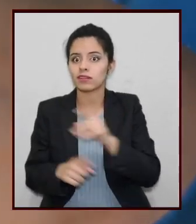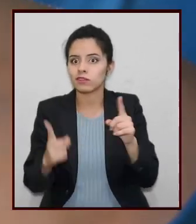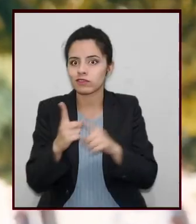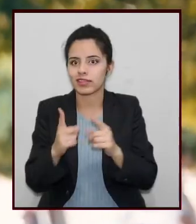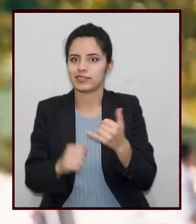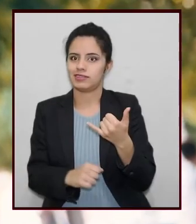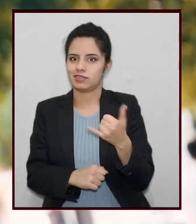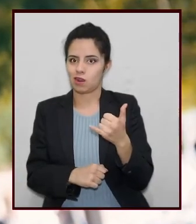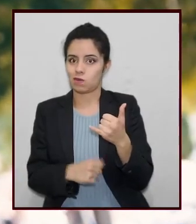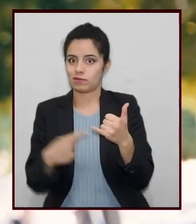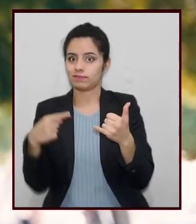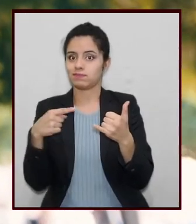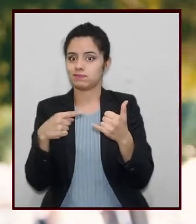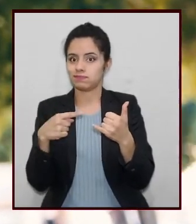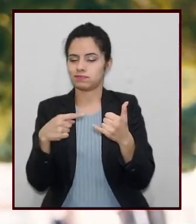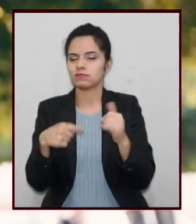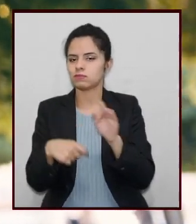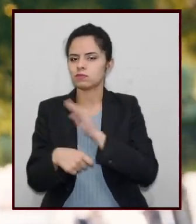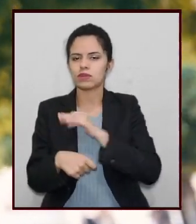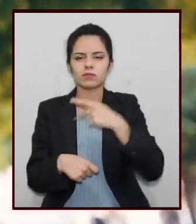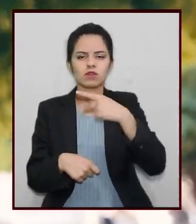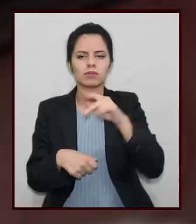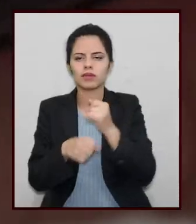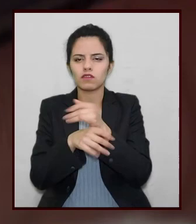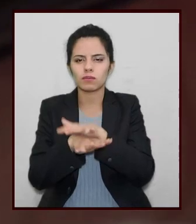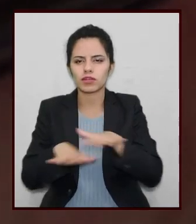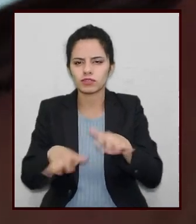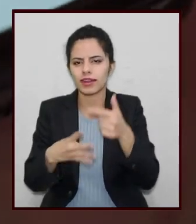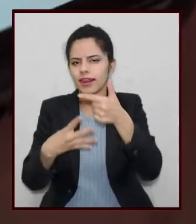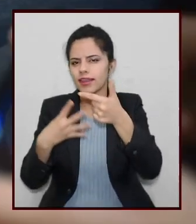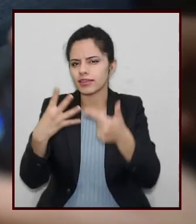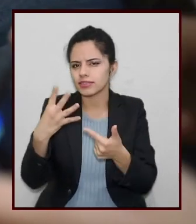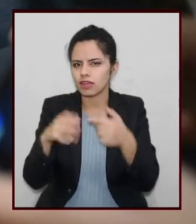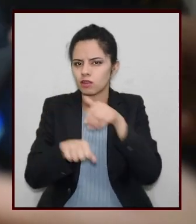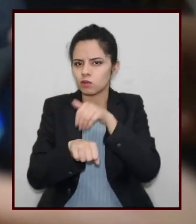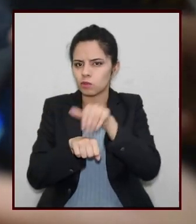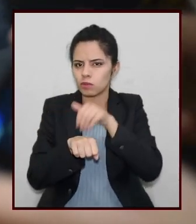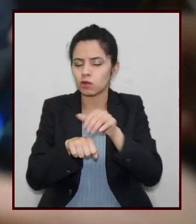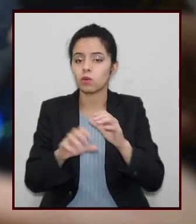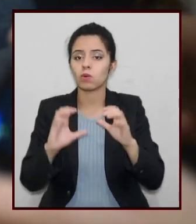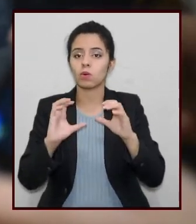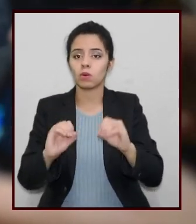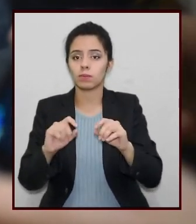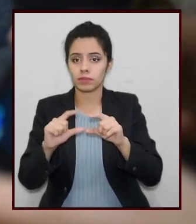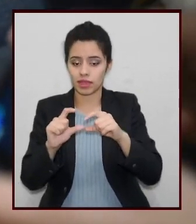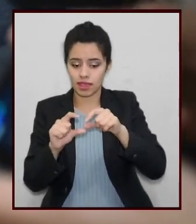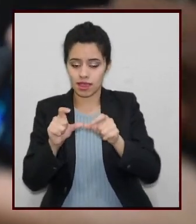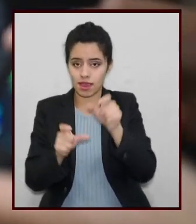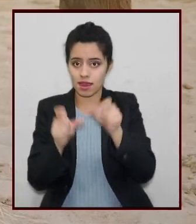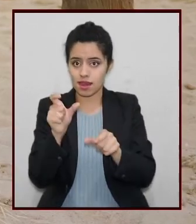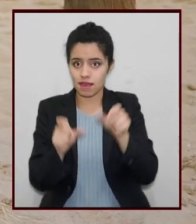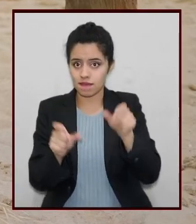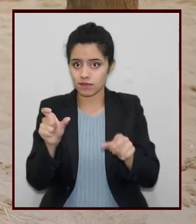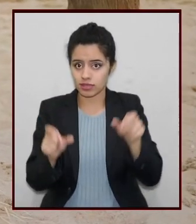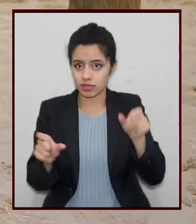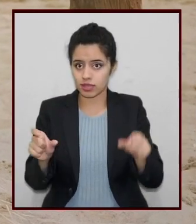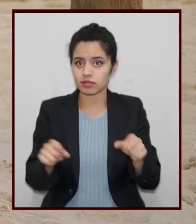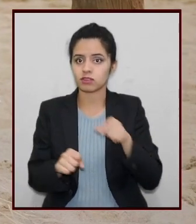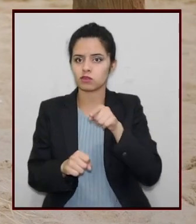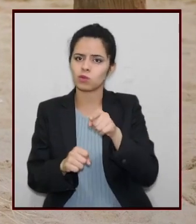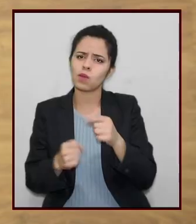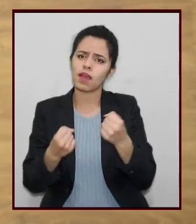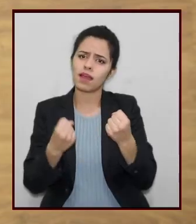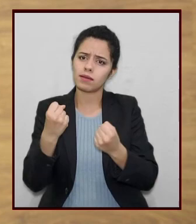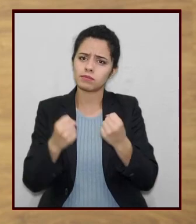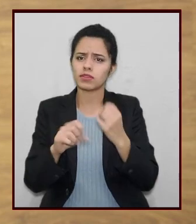pueda lograr desde el celular. Imagínate, puedes crear la base de datos de tus contactos o aventarte una gráfica de barras mientras estás en el camión,